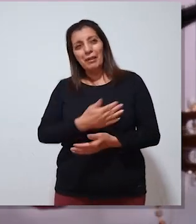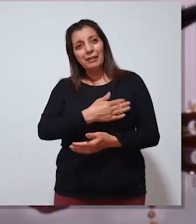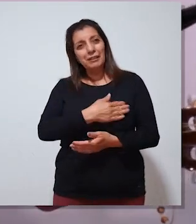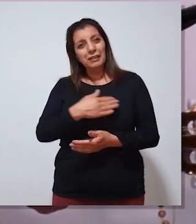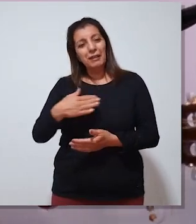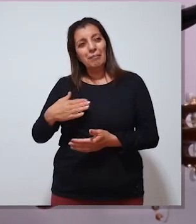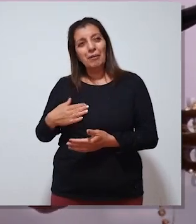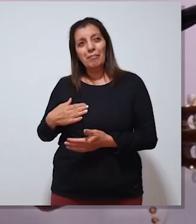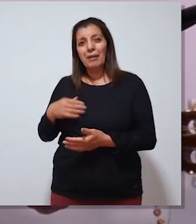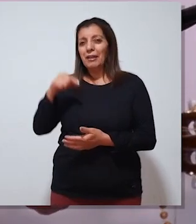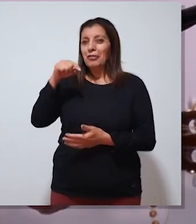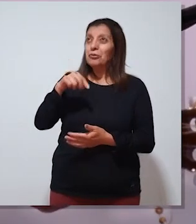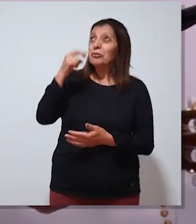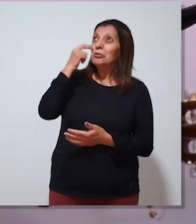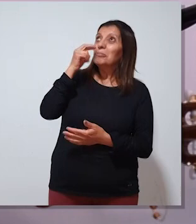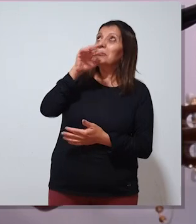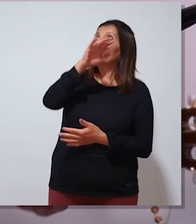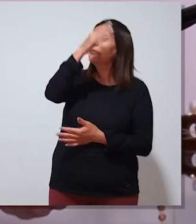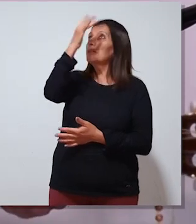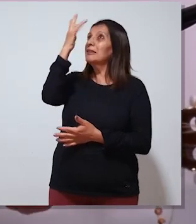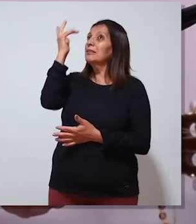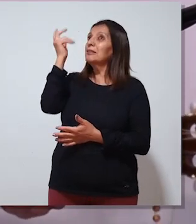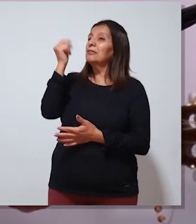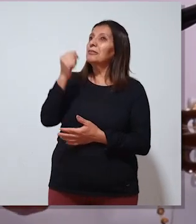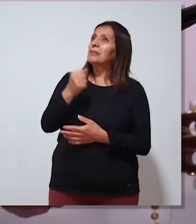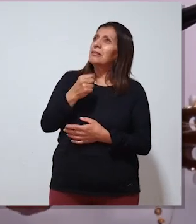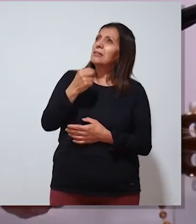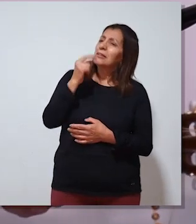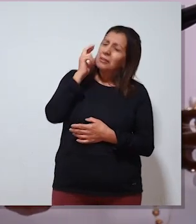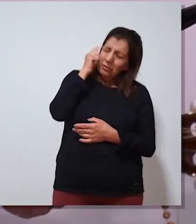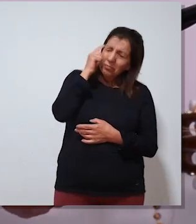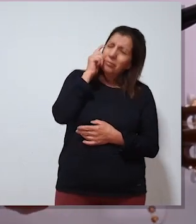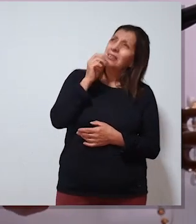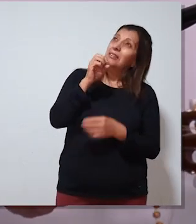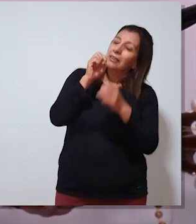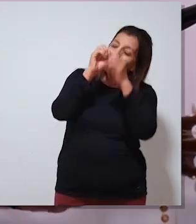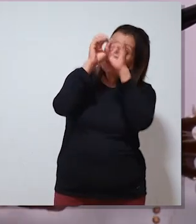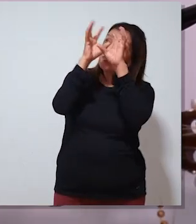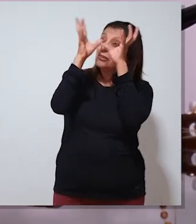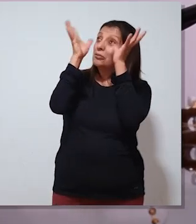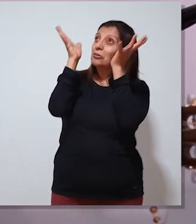hacia el cielo, pensando entre nubes tu rostro